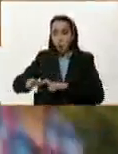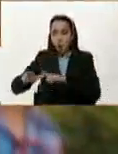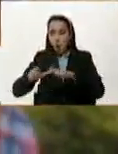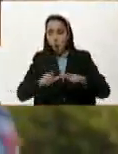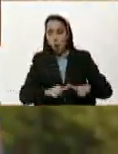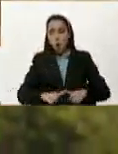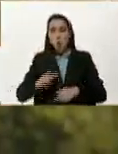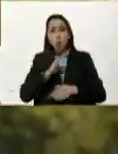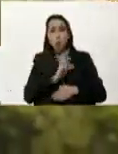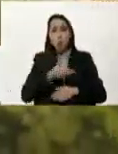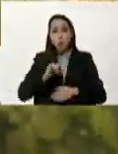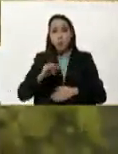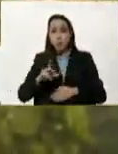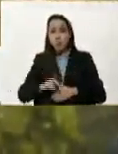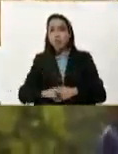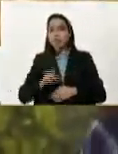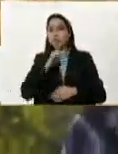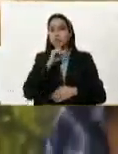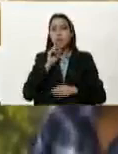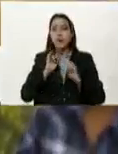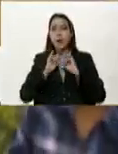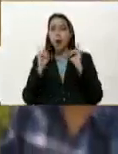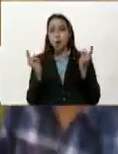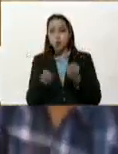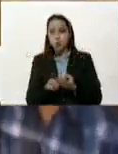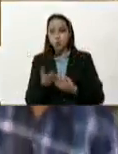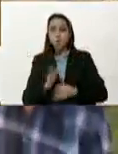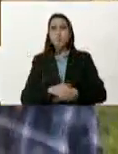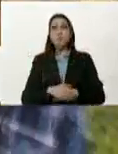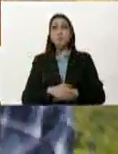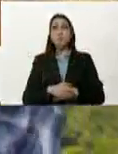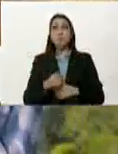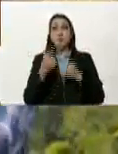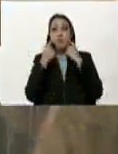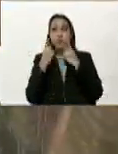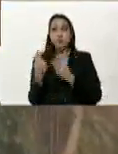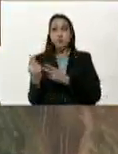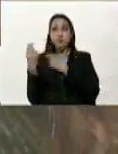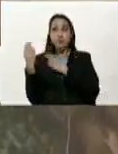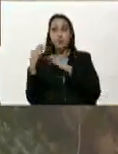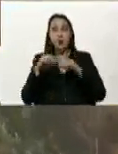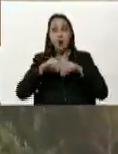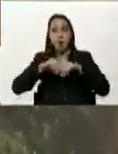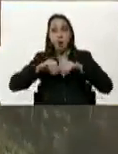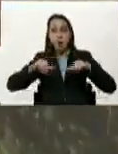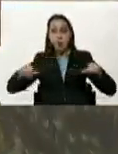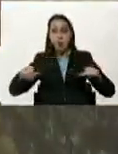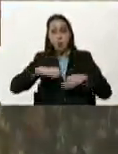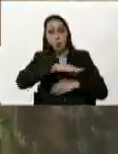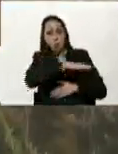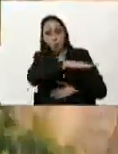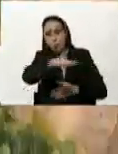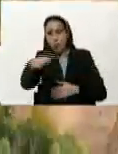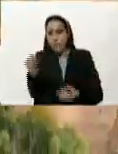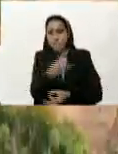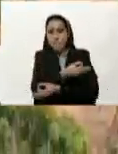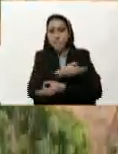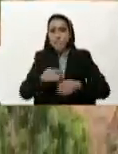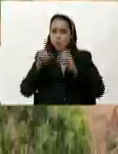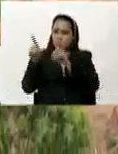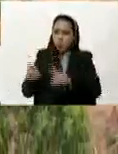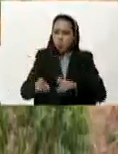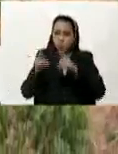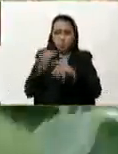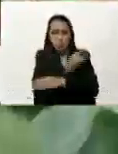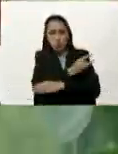acá acá en el castillo donde efectivamente se ve un año un sembradío bien eficiente con respecto a este rubro